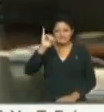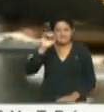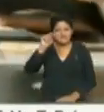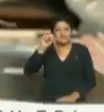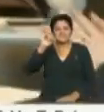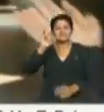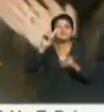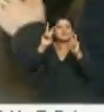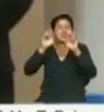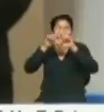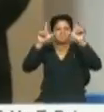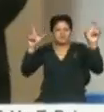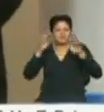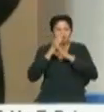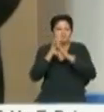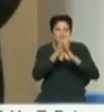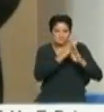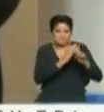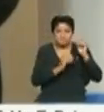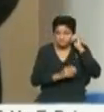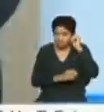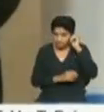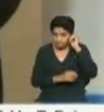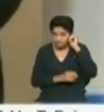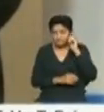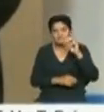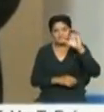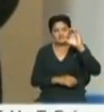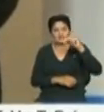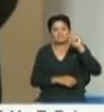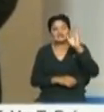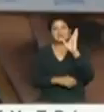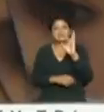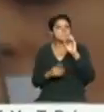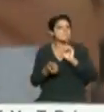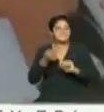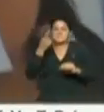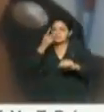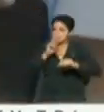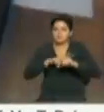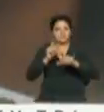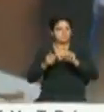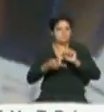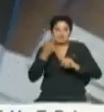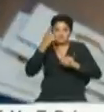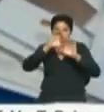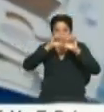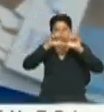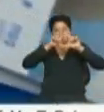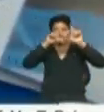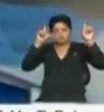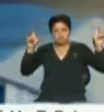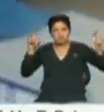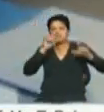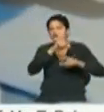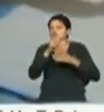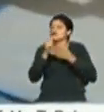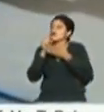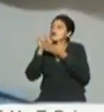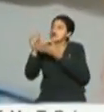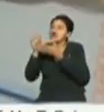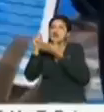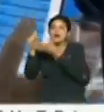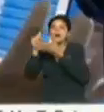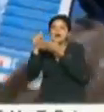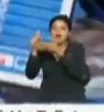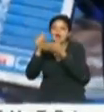violencia hacia las mujeres. La CNT es la primera empresa a nivel internacional en realizar esta certificación. La creación de esta certificación en